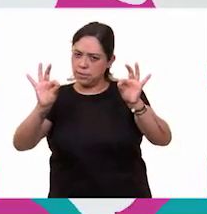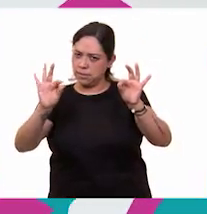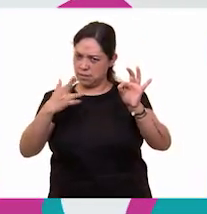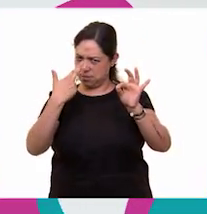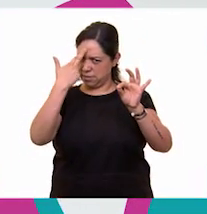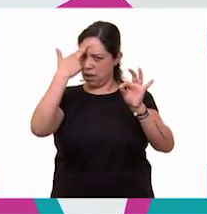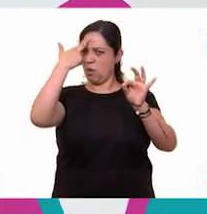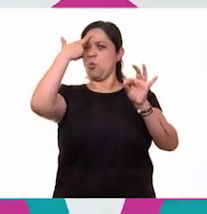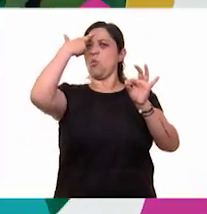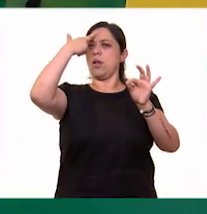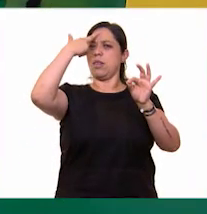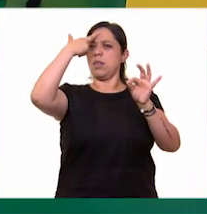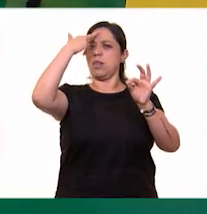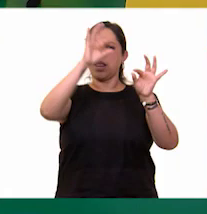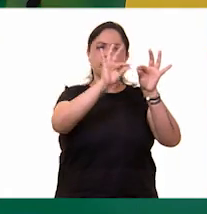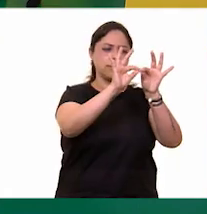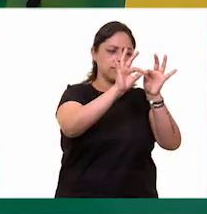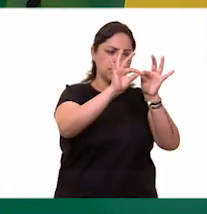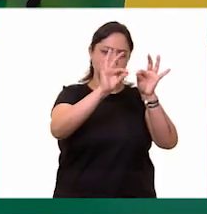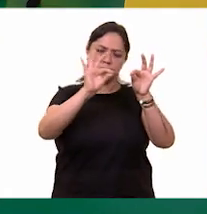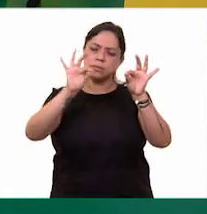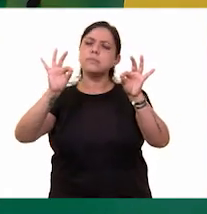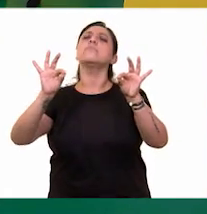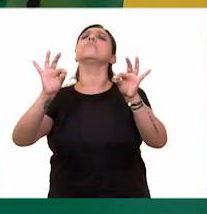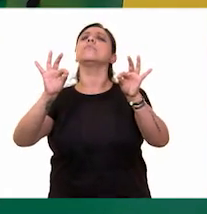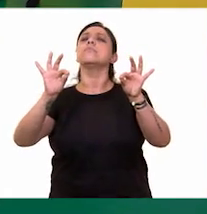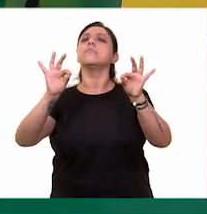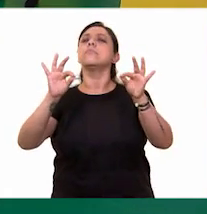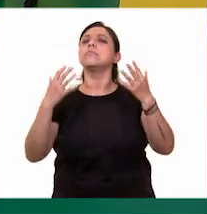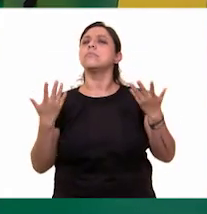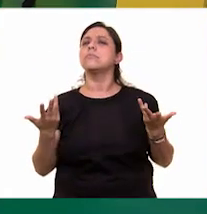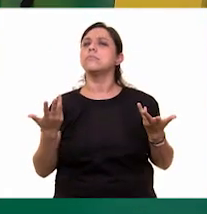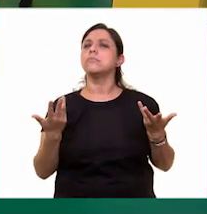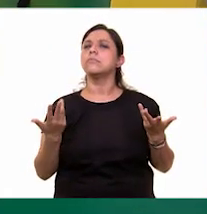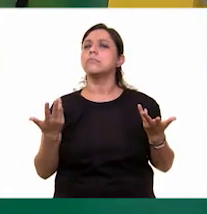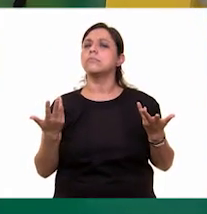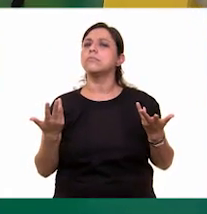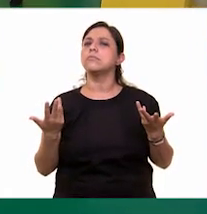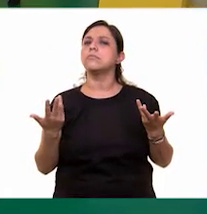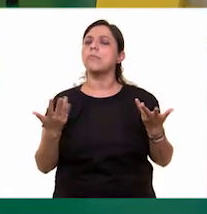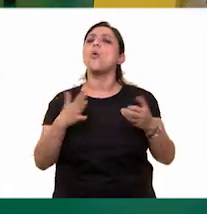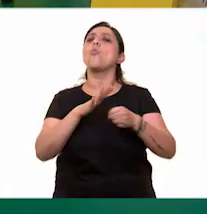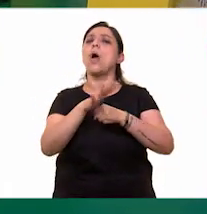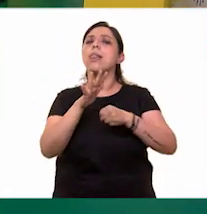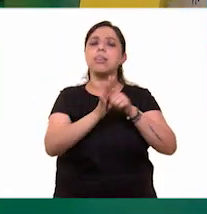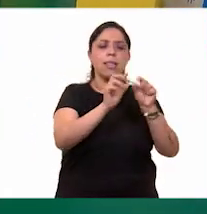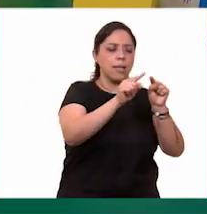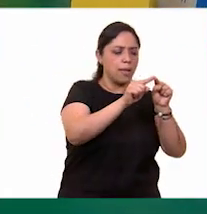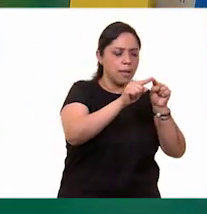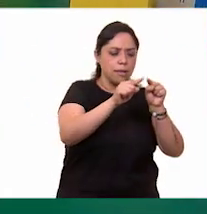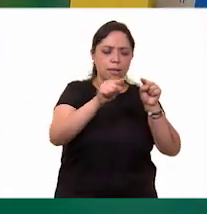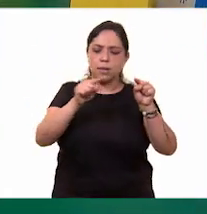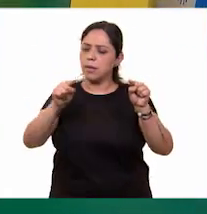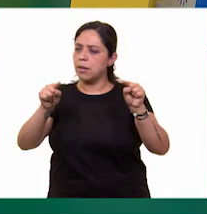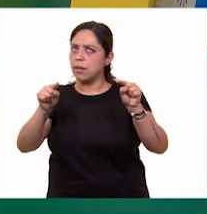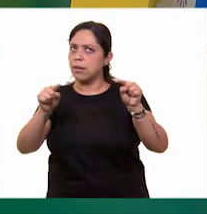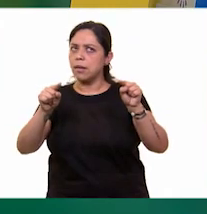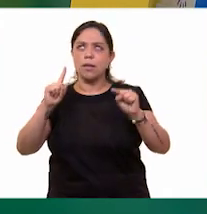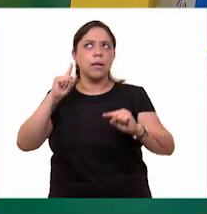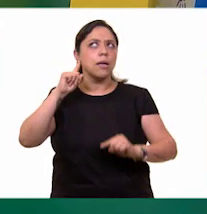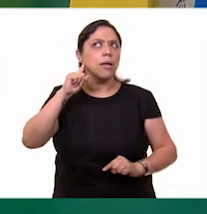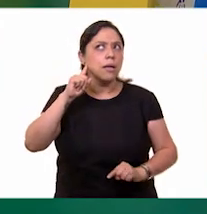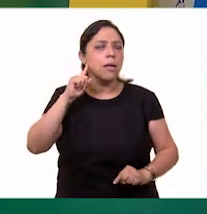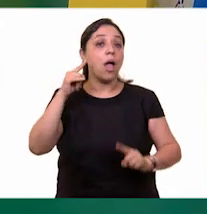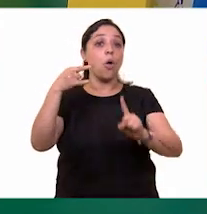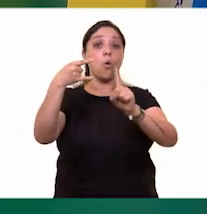que tenga sus lados rectos? A ver, los escucho. ¿Qué figura será? ¡Cuadrado! ¡Ah,